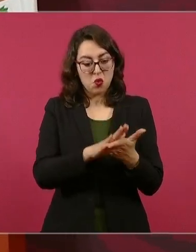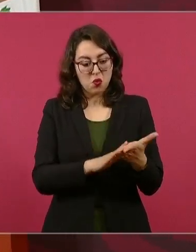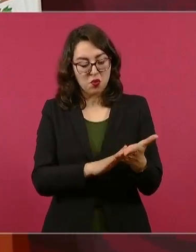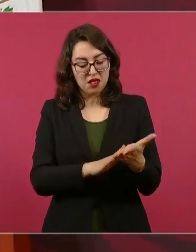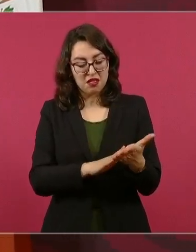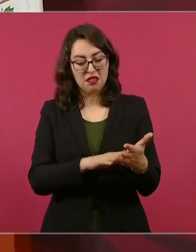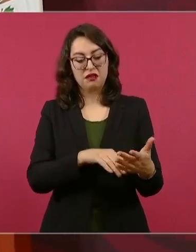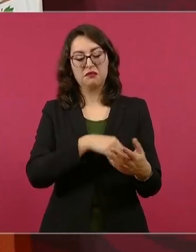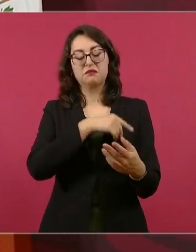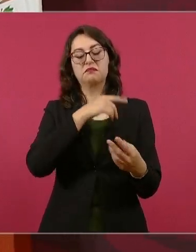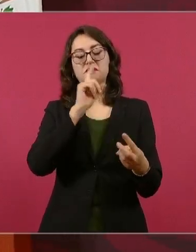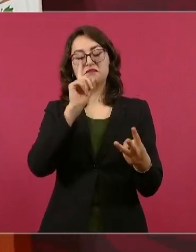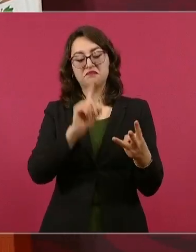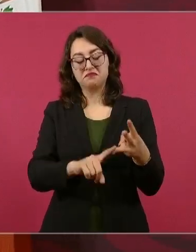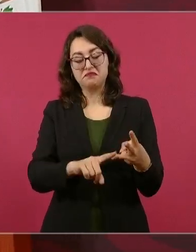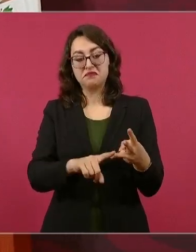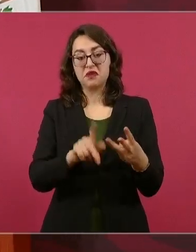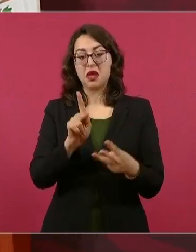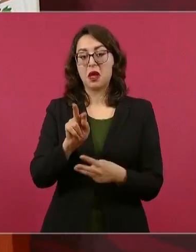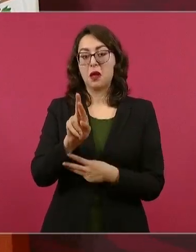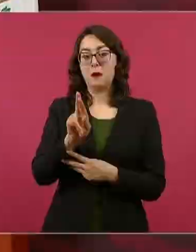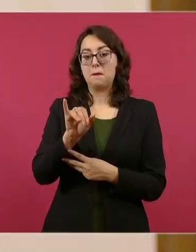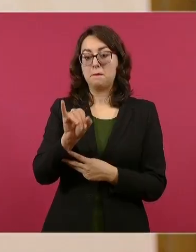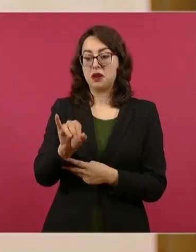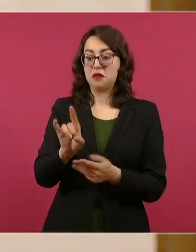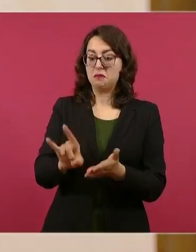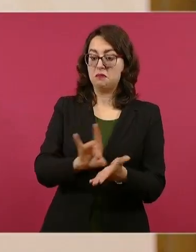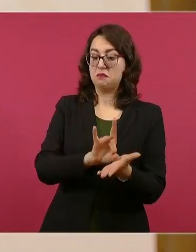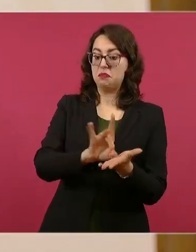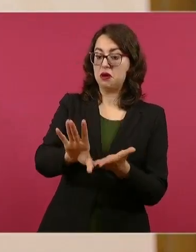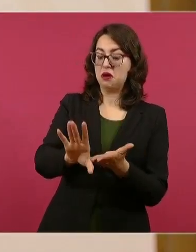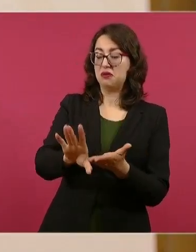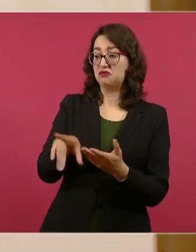PRI, van algunas precisiones.